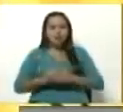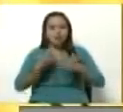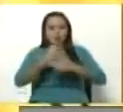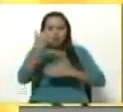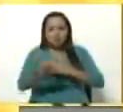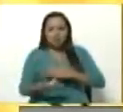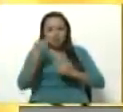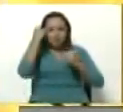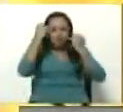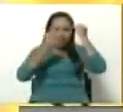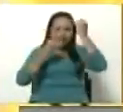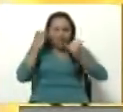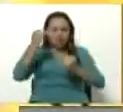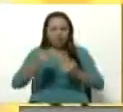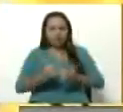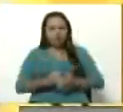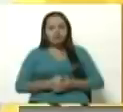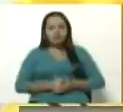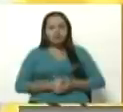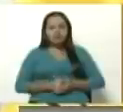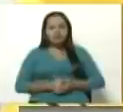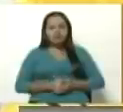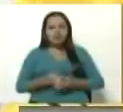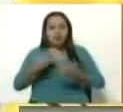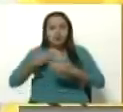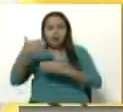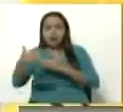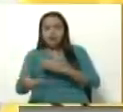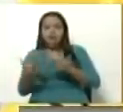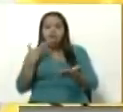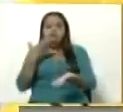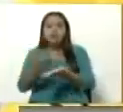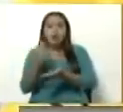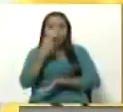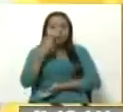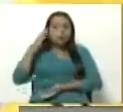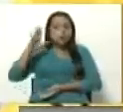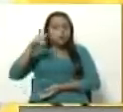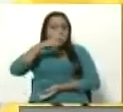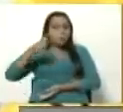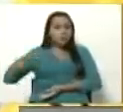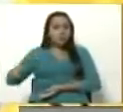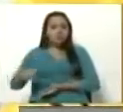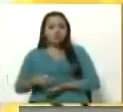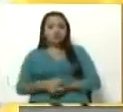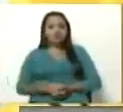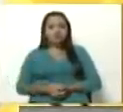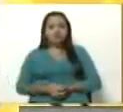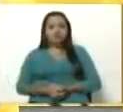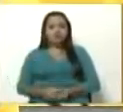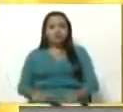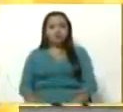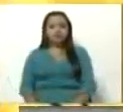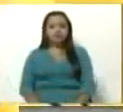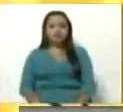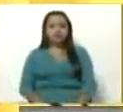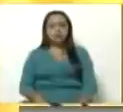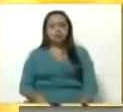de las ideas, era más allá que una oferta, un compromiso con nuestro pueblo. Y hoy,